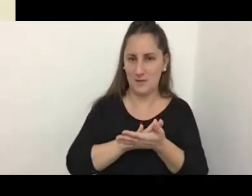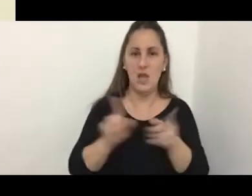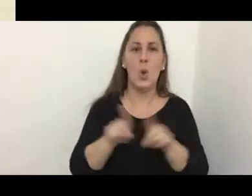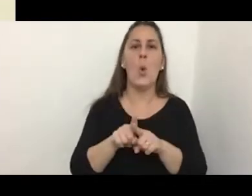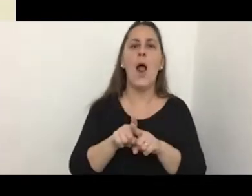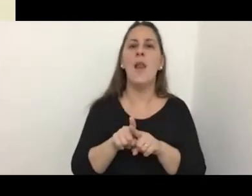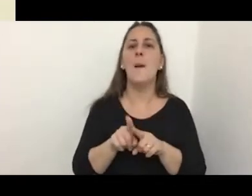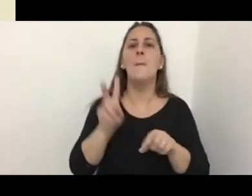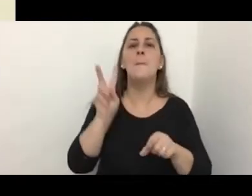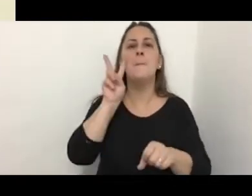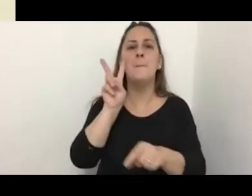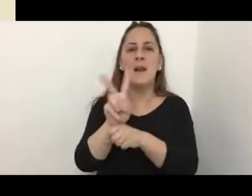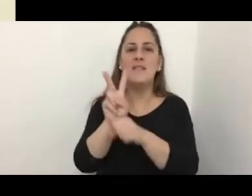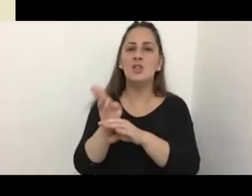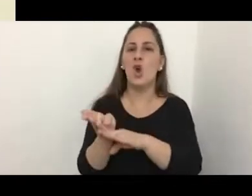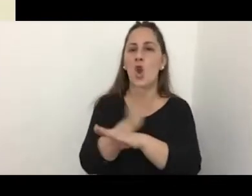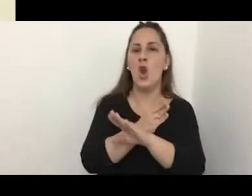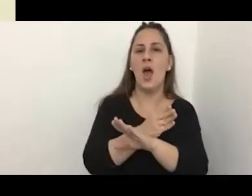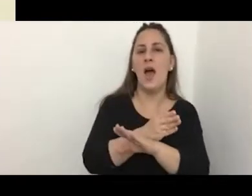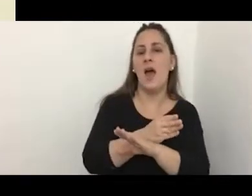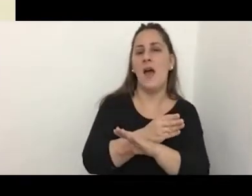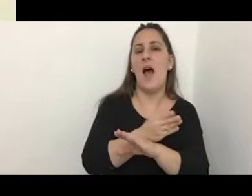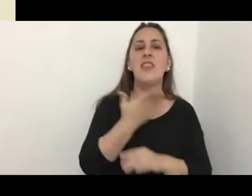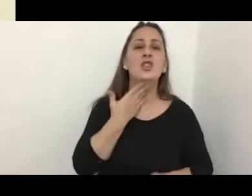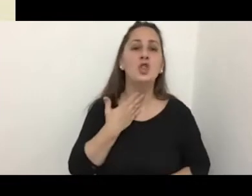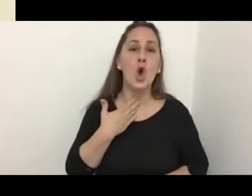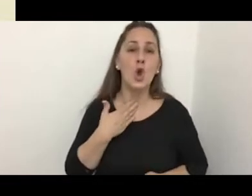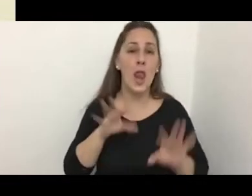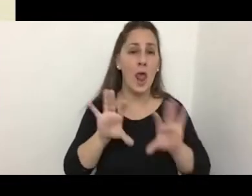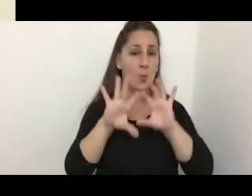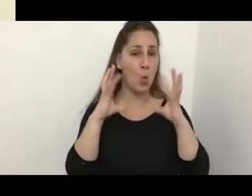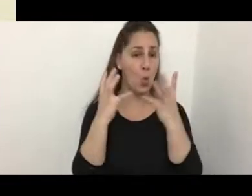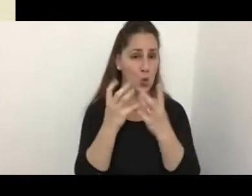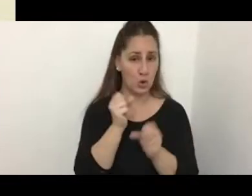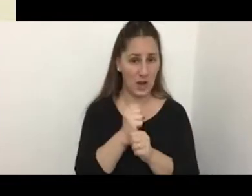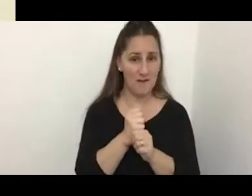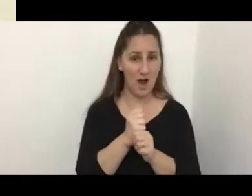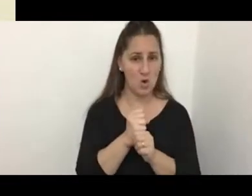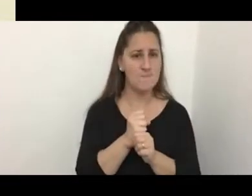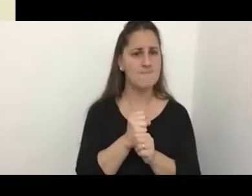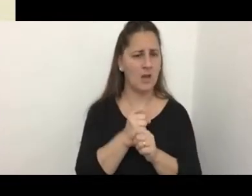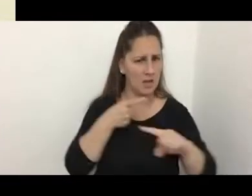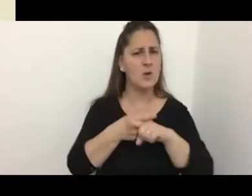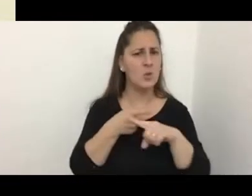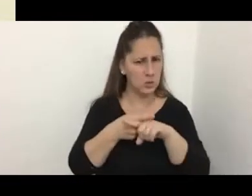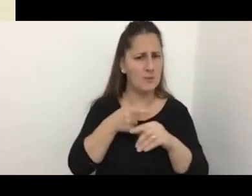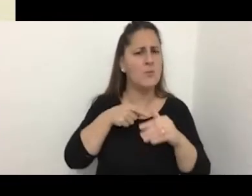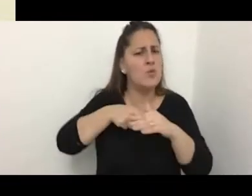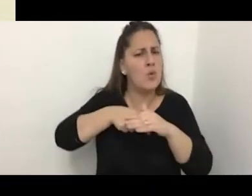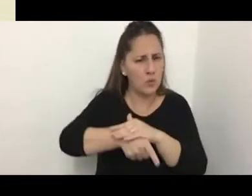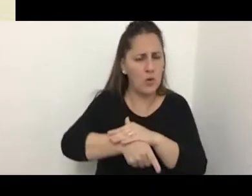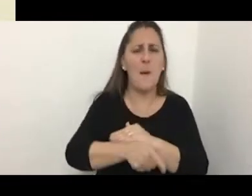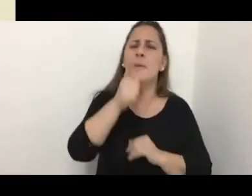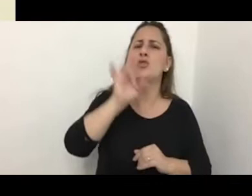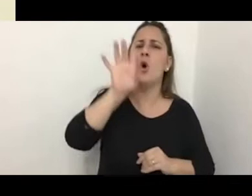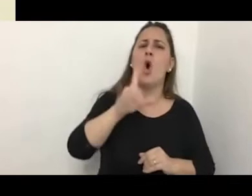de adicciones en el mundo del trabajo. Porque hay que discutirlo en profundidad, porque parece que solamente los trabajadores